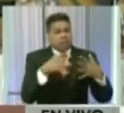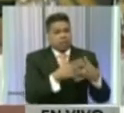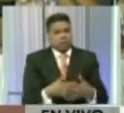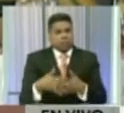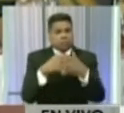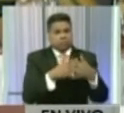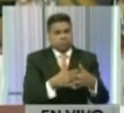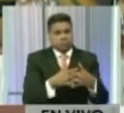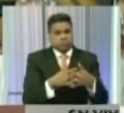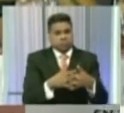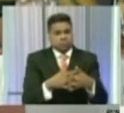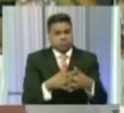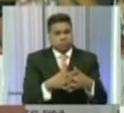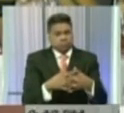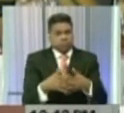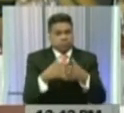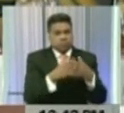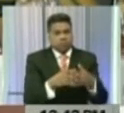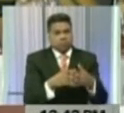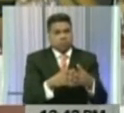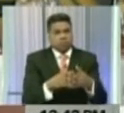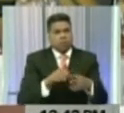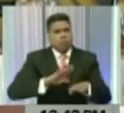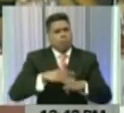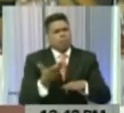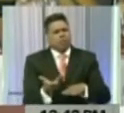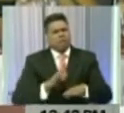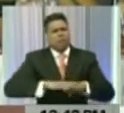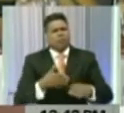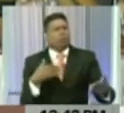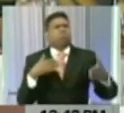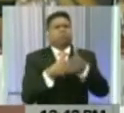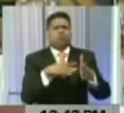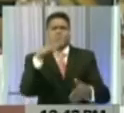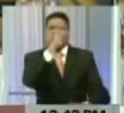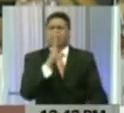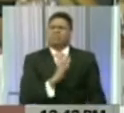BRIC. ¿Por qué el ataque a Brasil, pues?